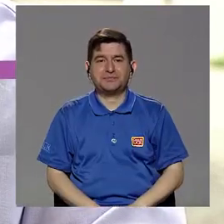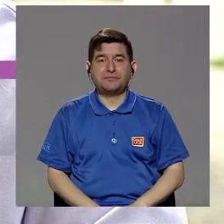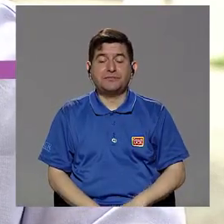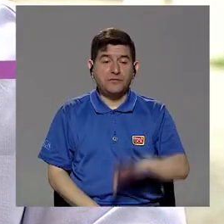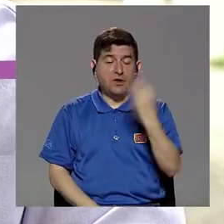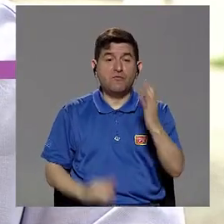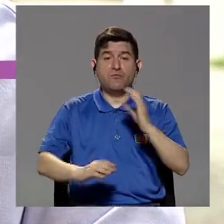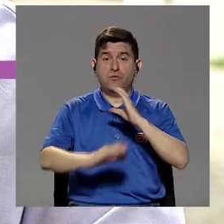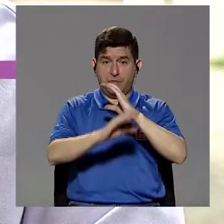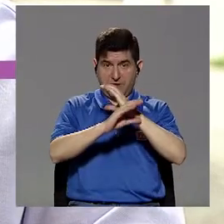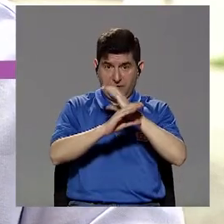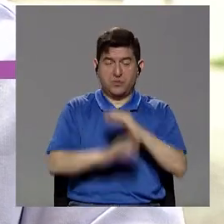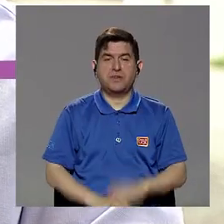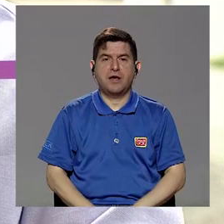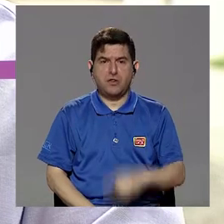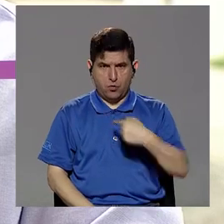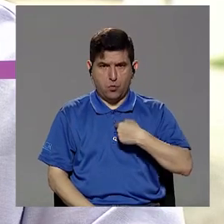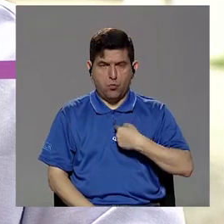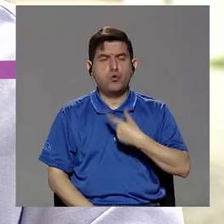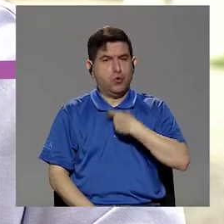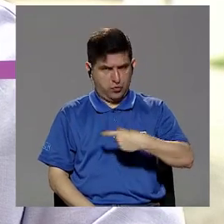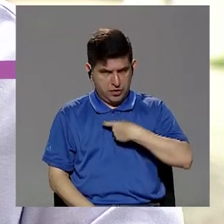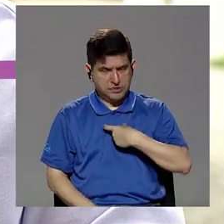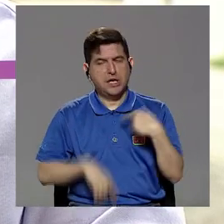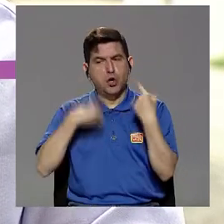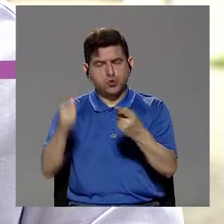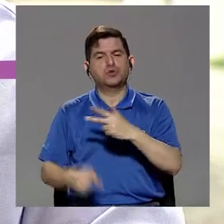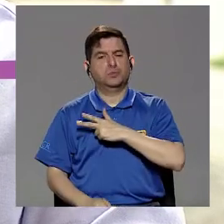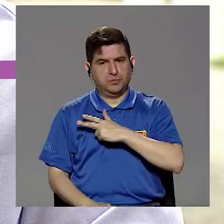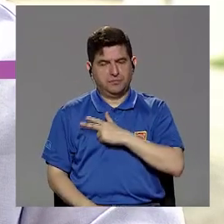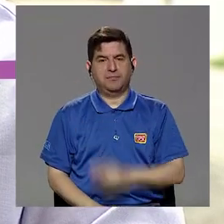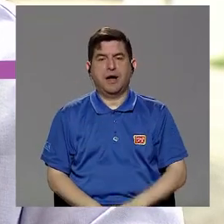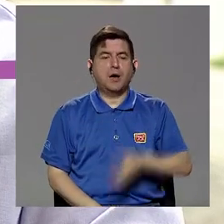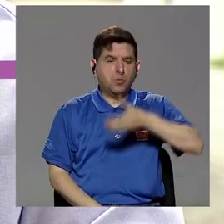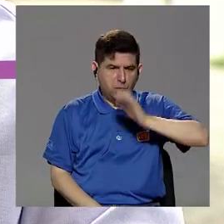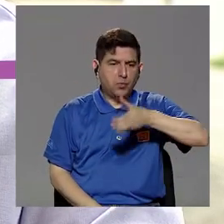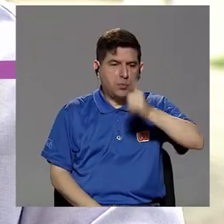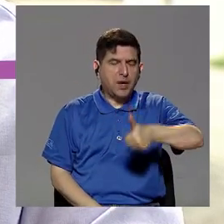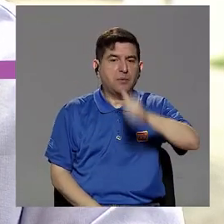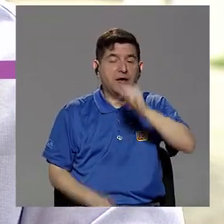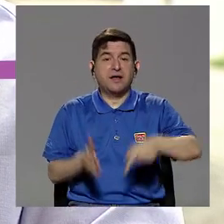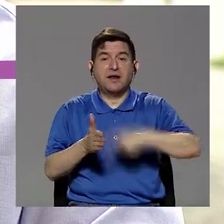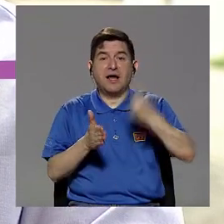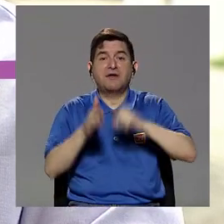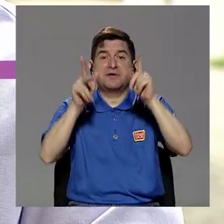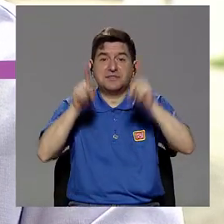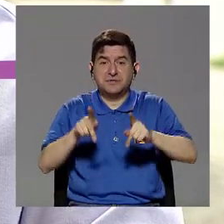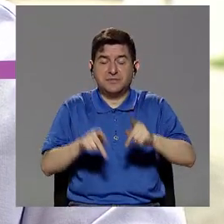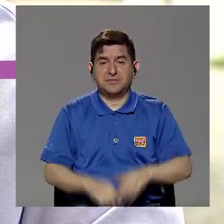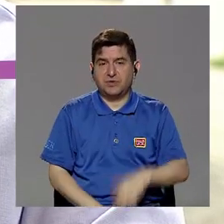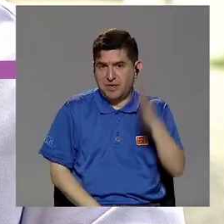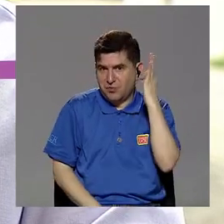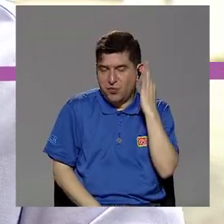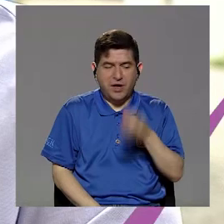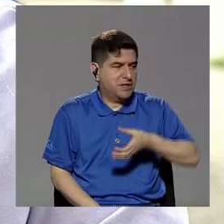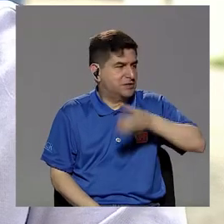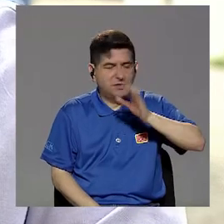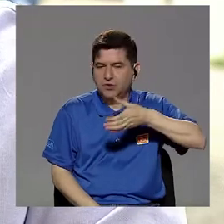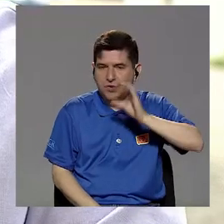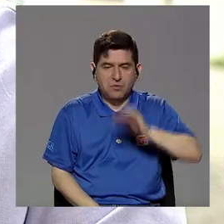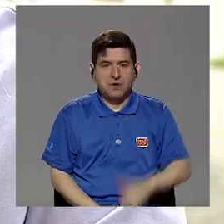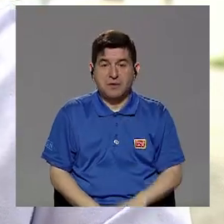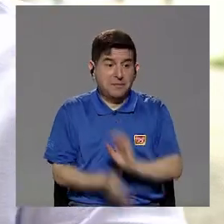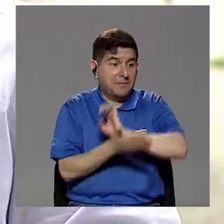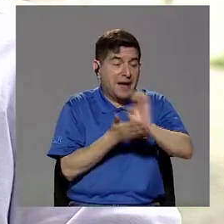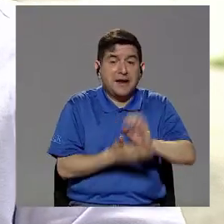Entonces una de las maneras de cuidarse es yendo a orinar cuando uno tiene ganas. Uh-huh. Es estar bastante hidratado. Muchas veces lo que hacen a veces muchas mujeres es que no toman